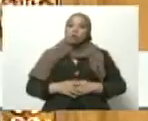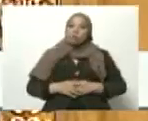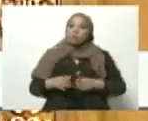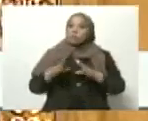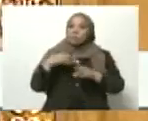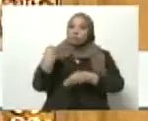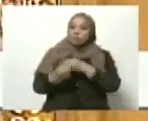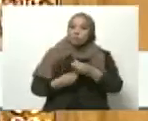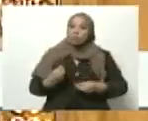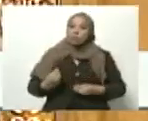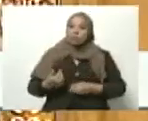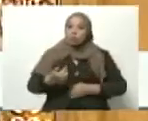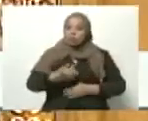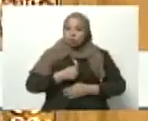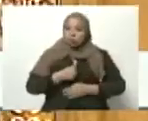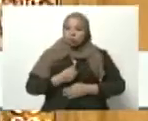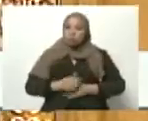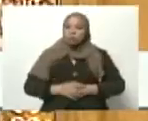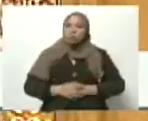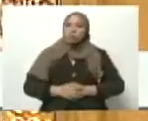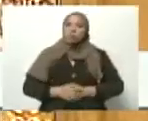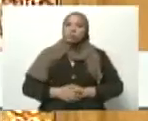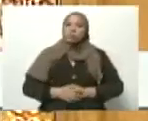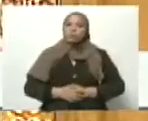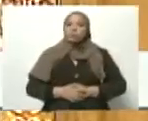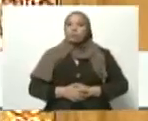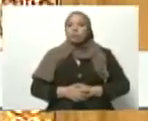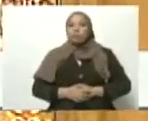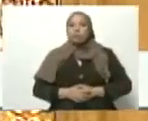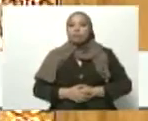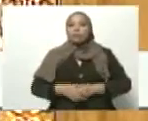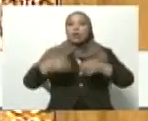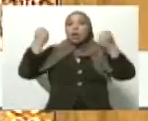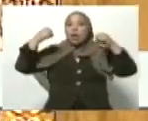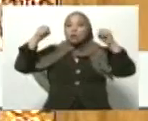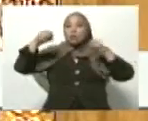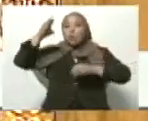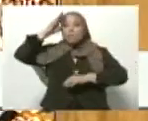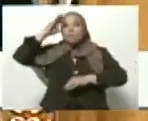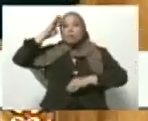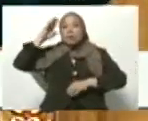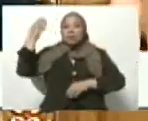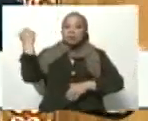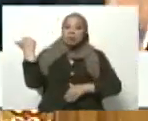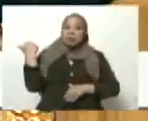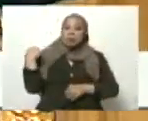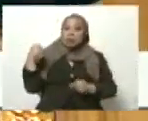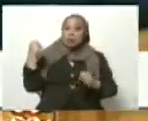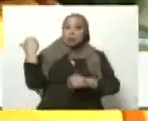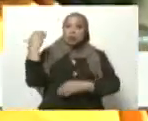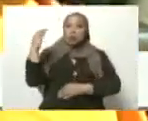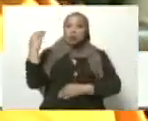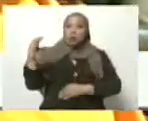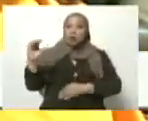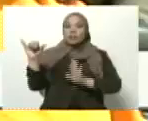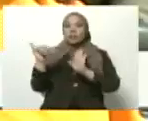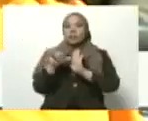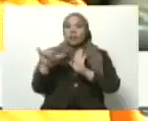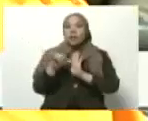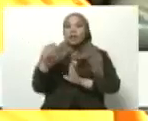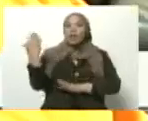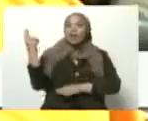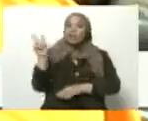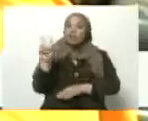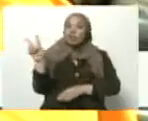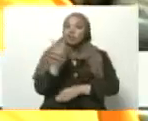lo hago. Yo hago ejercicios militares con Colombia, permanentemente en La Guajira, en la zona sur